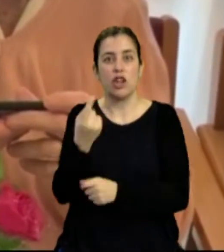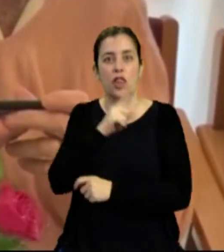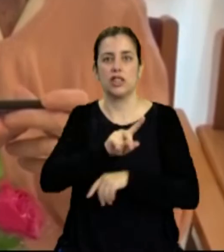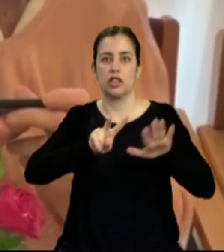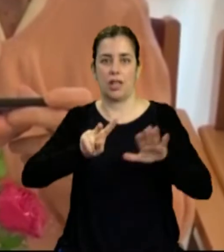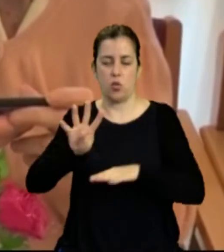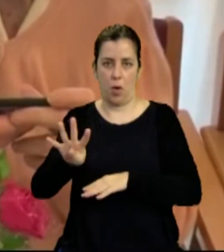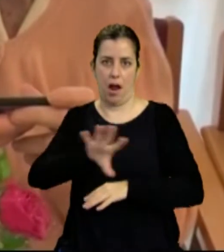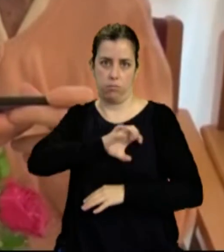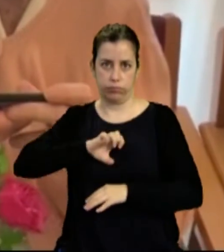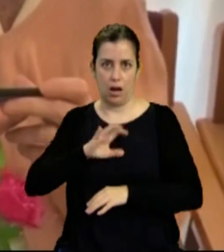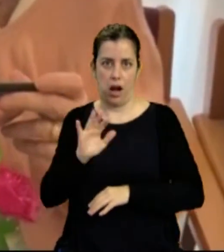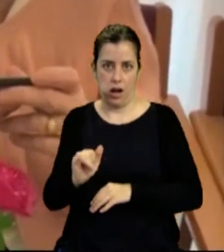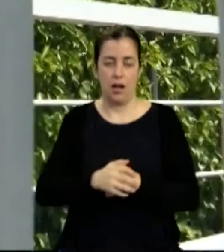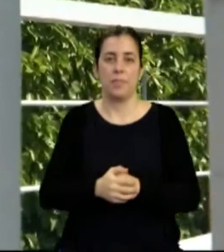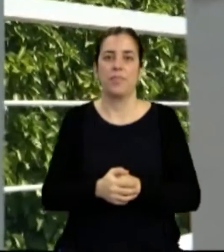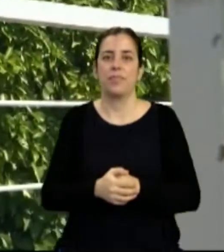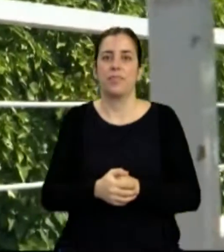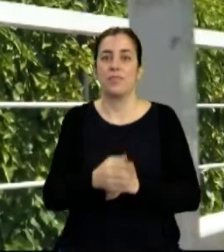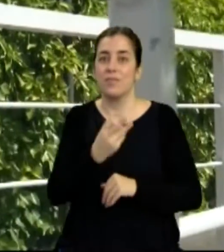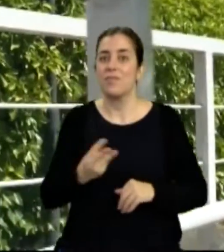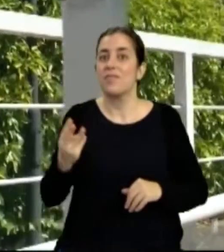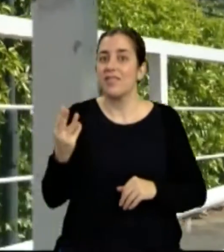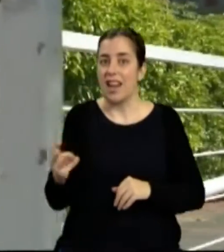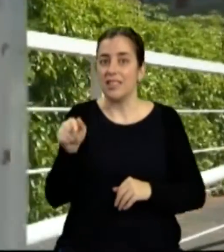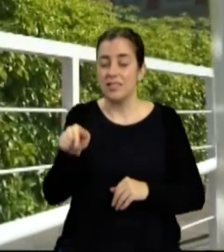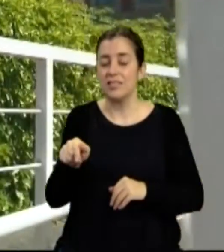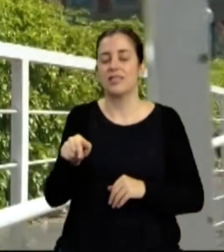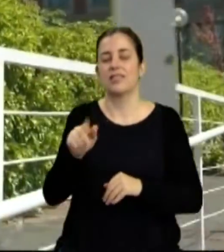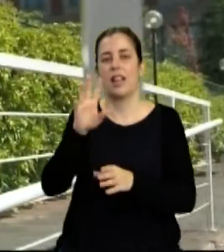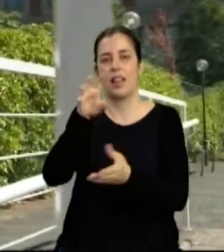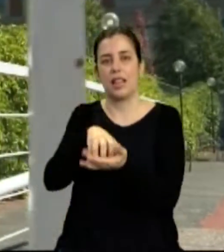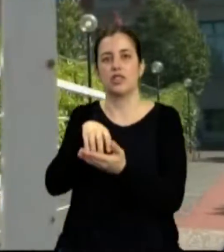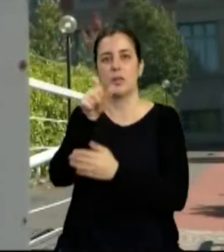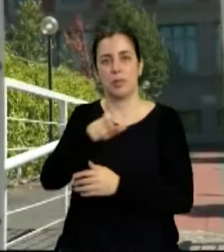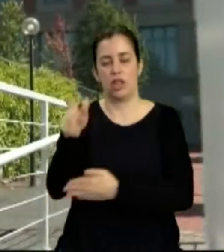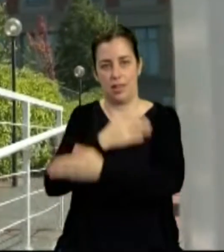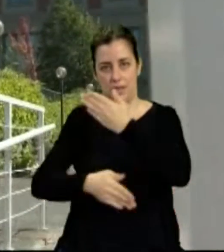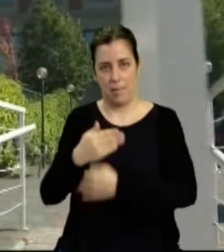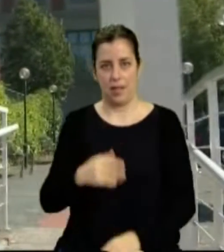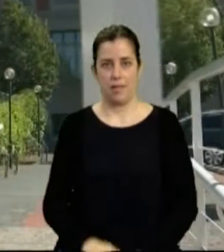navarras y 3 en los centros de personas con discapacidad.